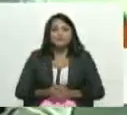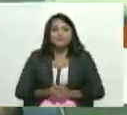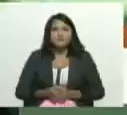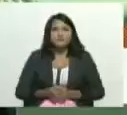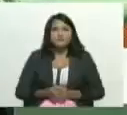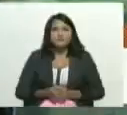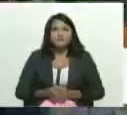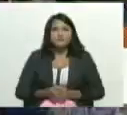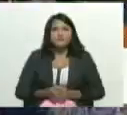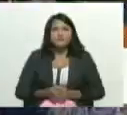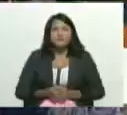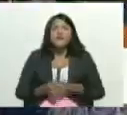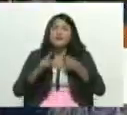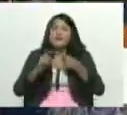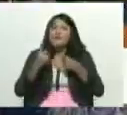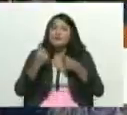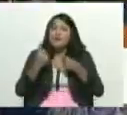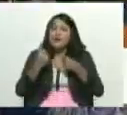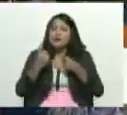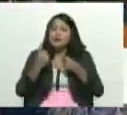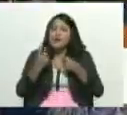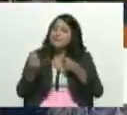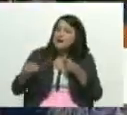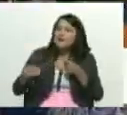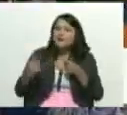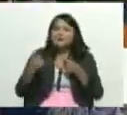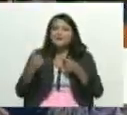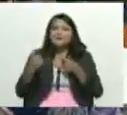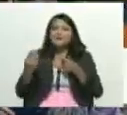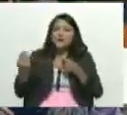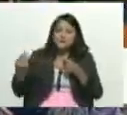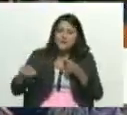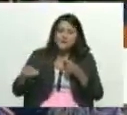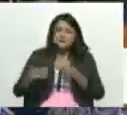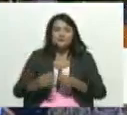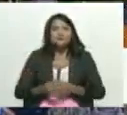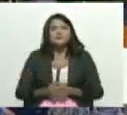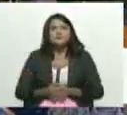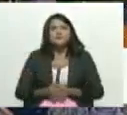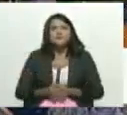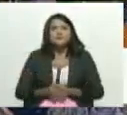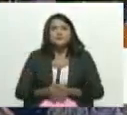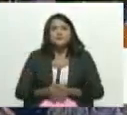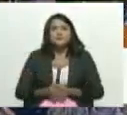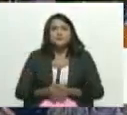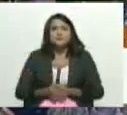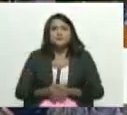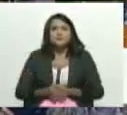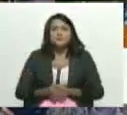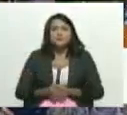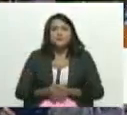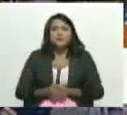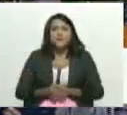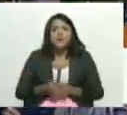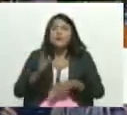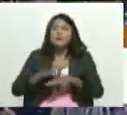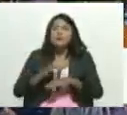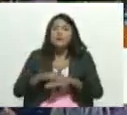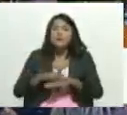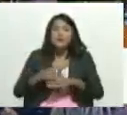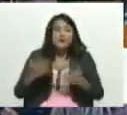Todavía falta un pasos fauto muchos pasos hacer en dados porque las victorias